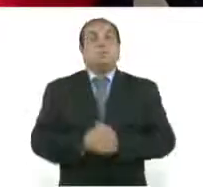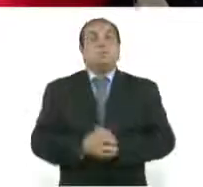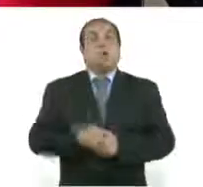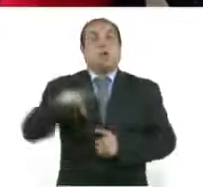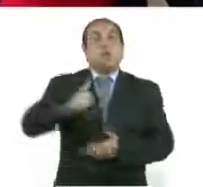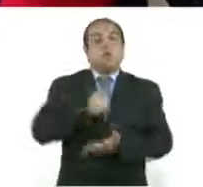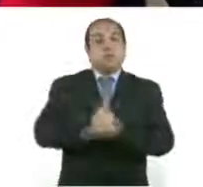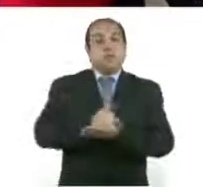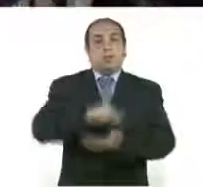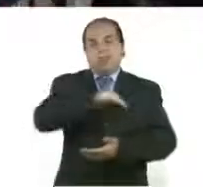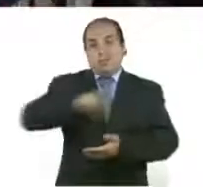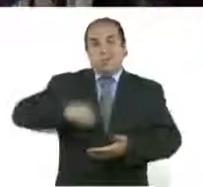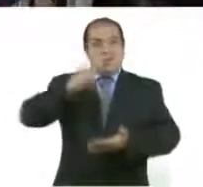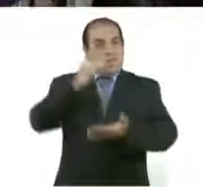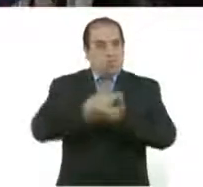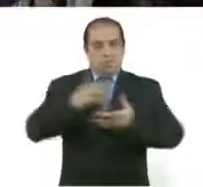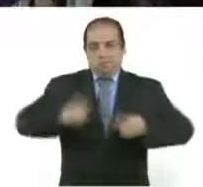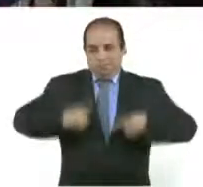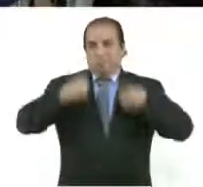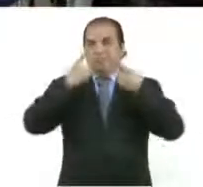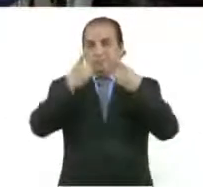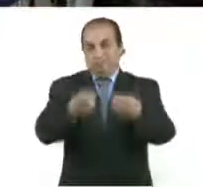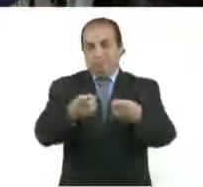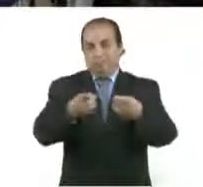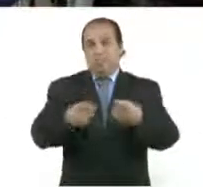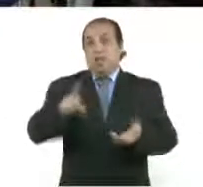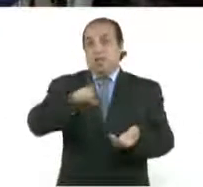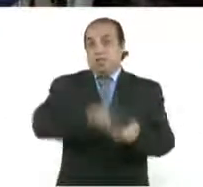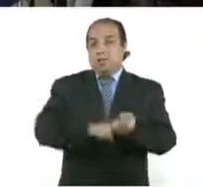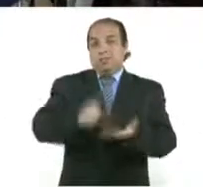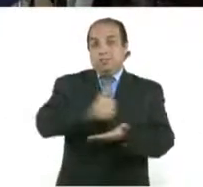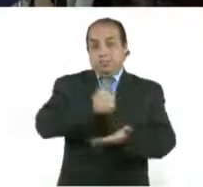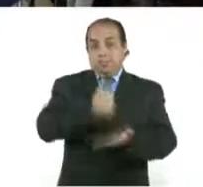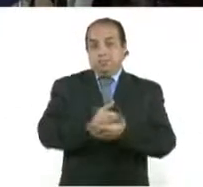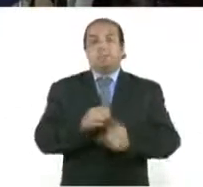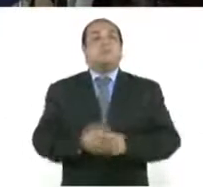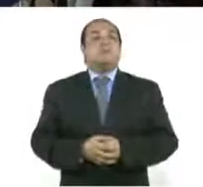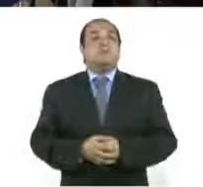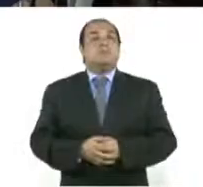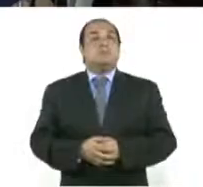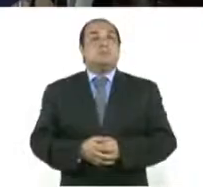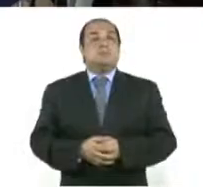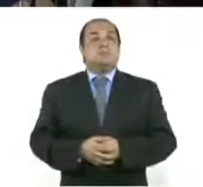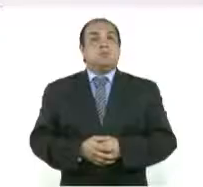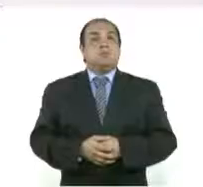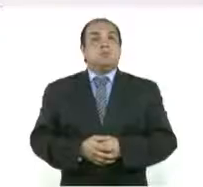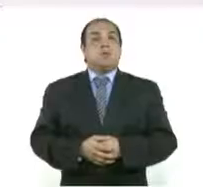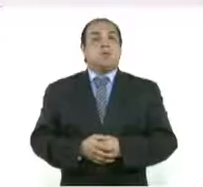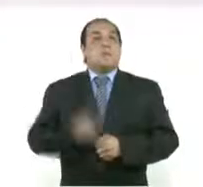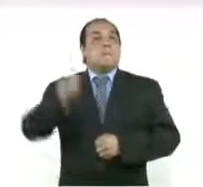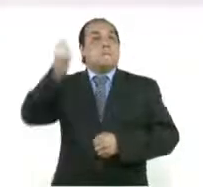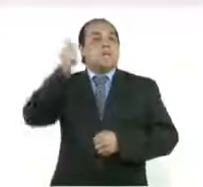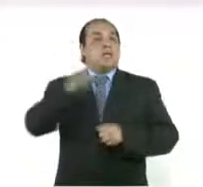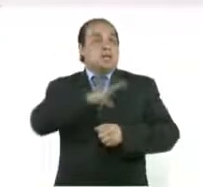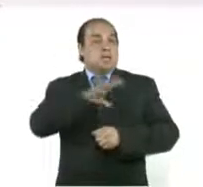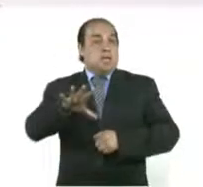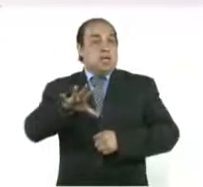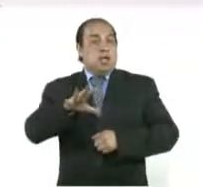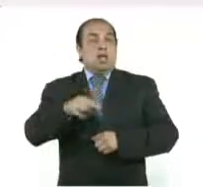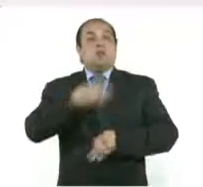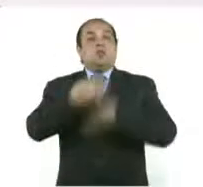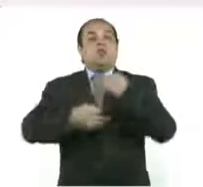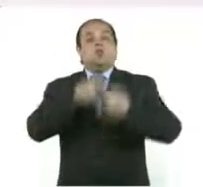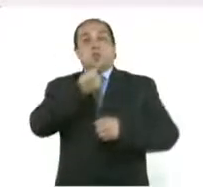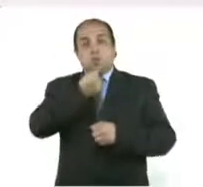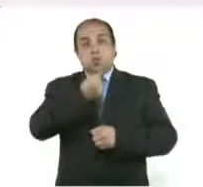sí somos los únicos que lo damos, en la ciudad tenemos una beca universal para todos los niños y